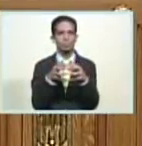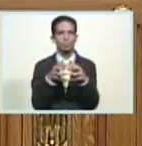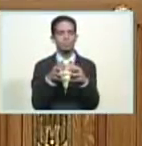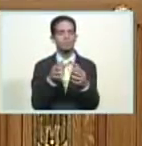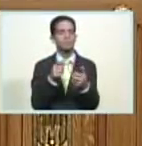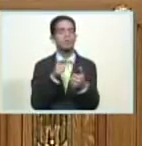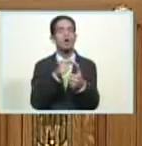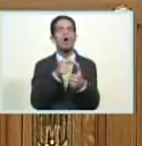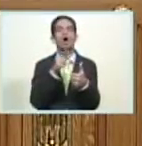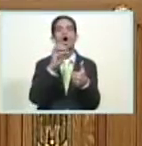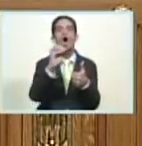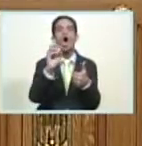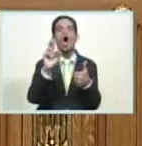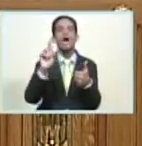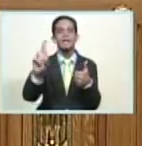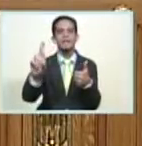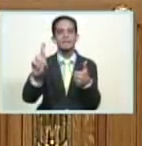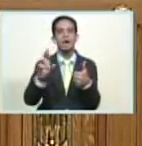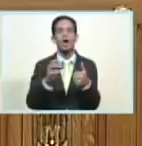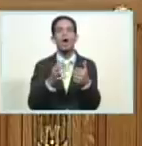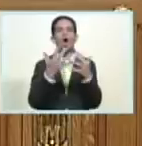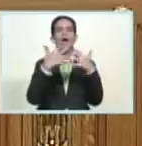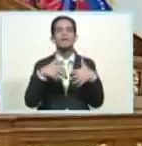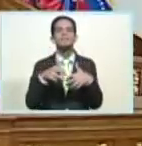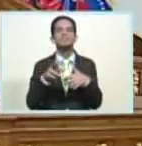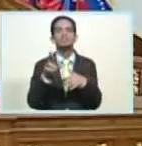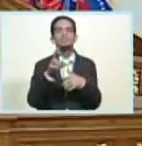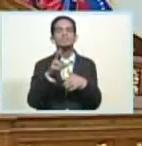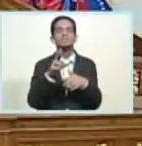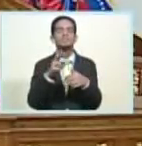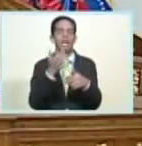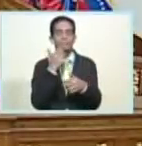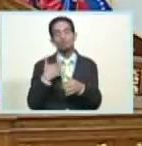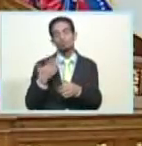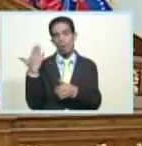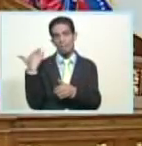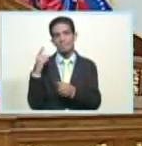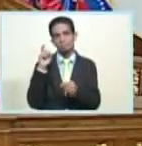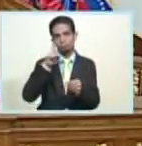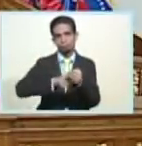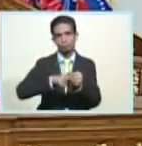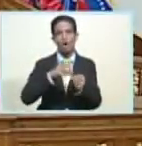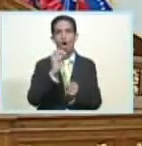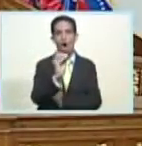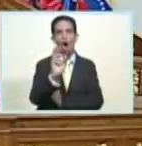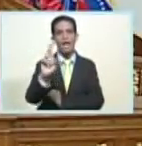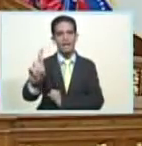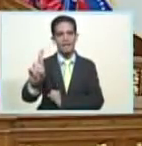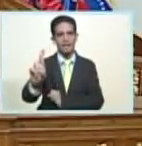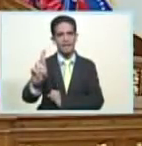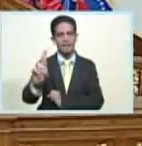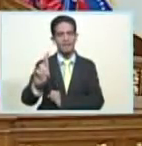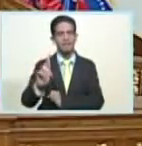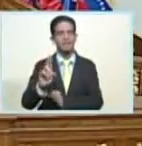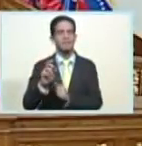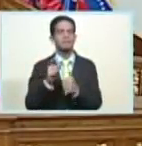La OR, la Organización de Revolucionarios, OR, Liga Socialista, yo era militante de ese, de la Liga